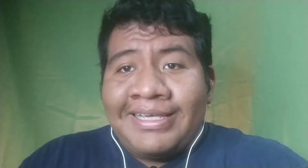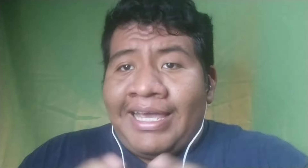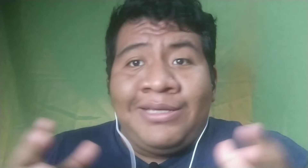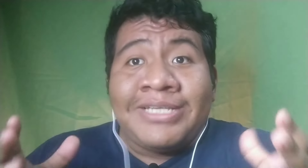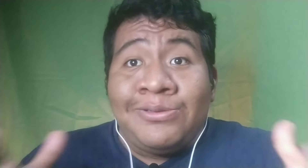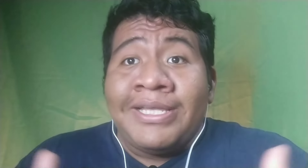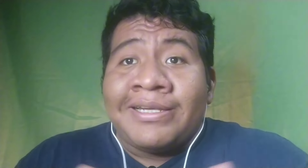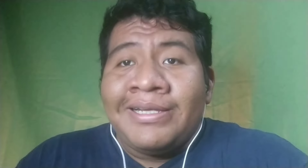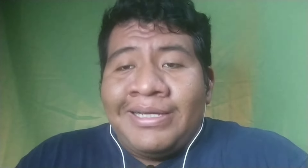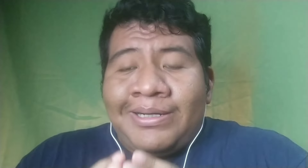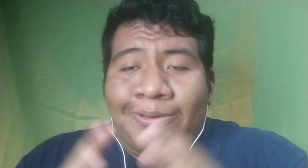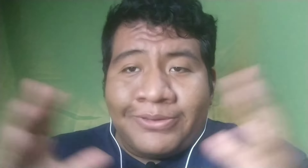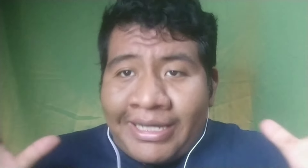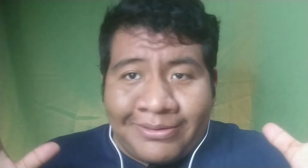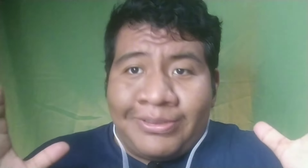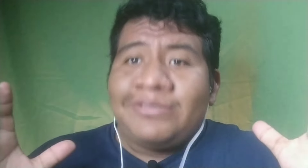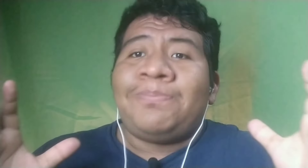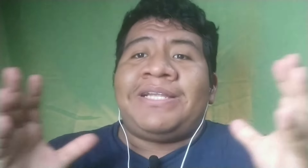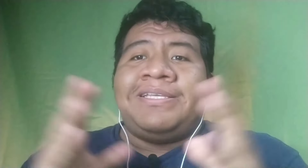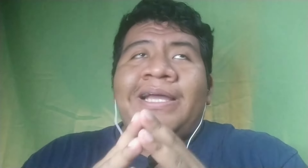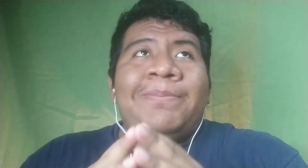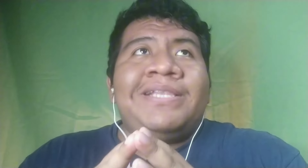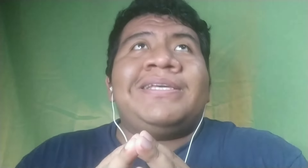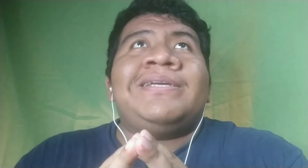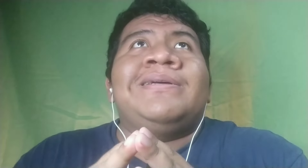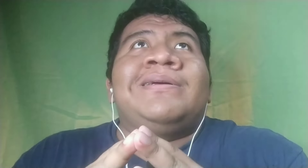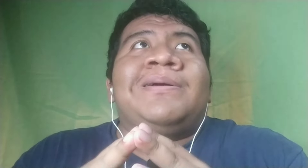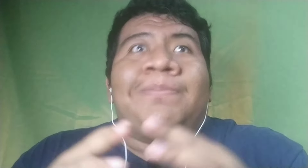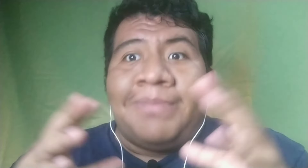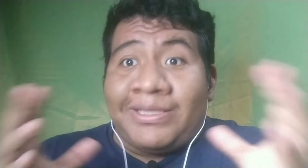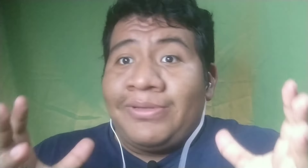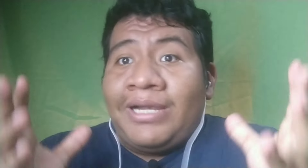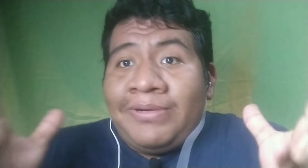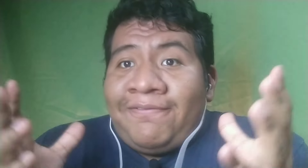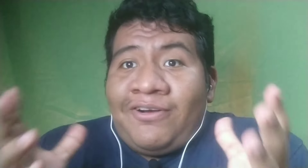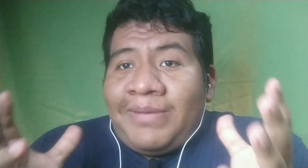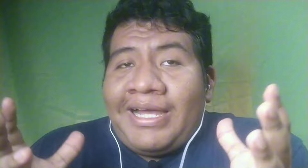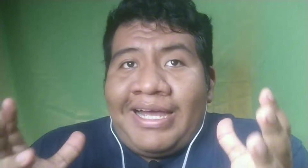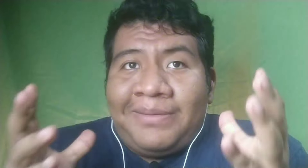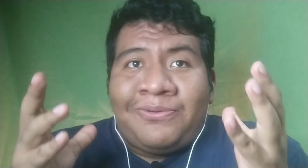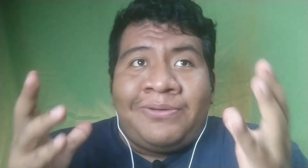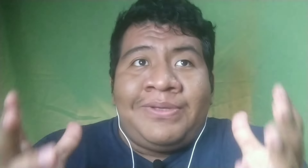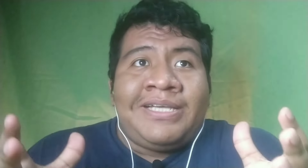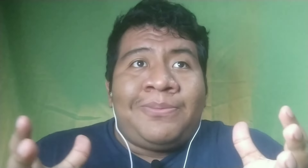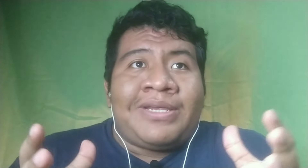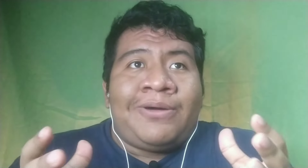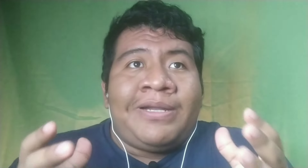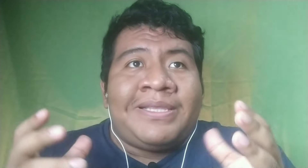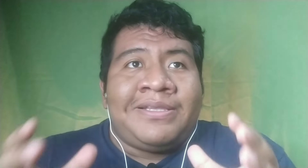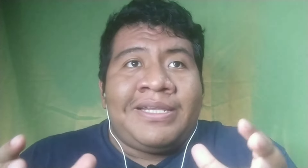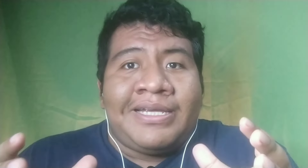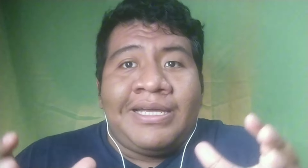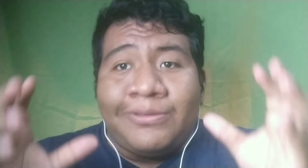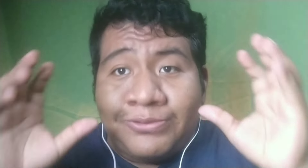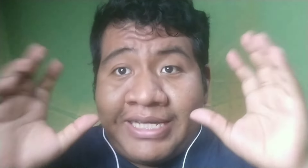alcanza, que ellos ayuden. O sea, con esto prácticamente mató de alguna forma al Poder Judicial, porque ahora va